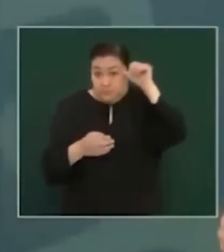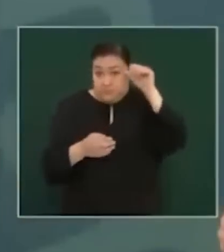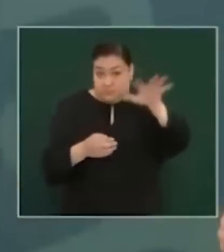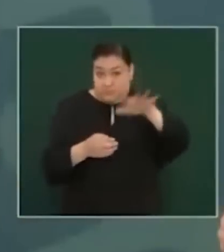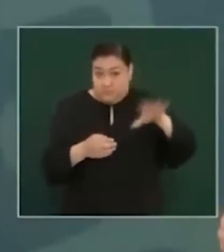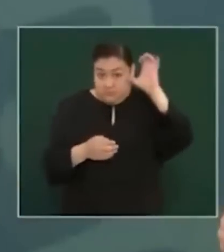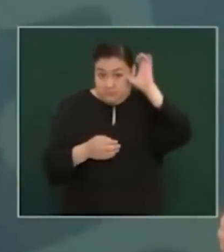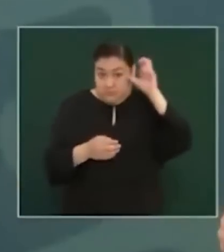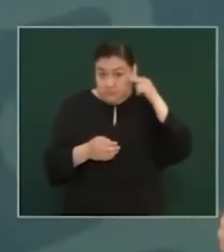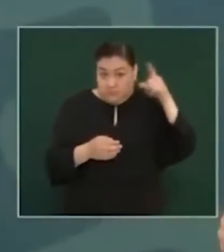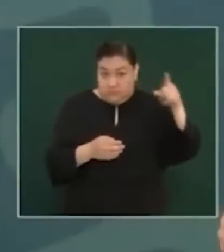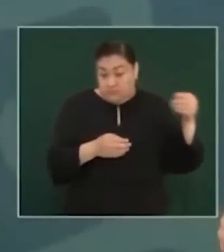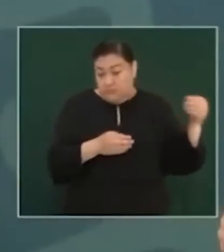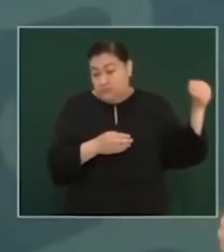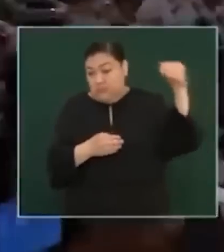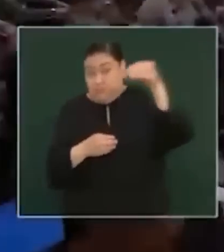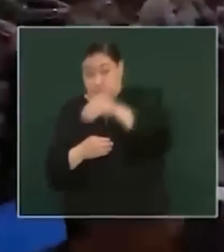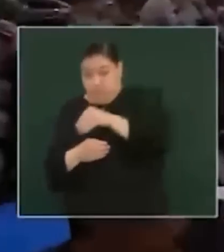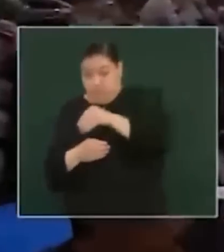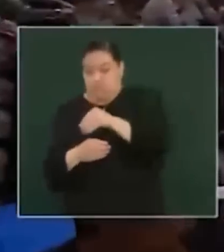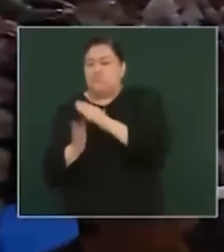China.